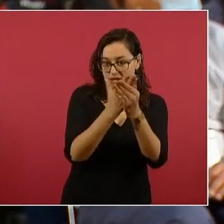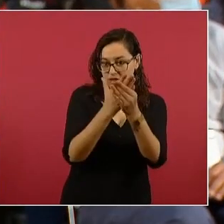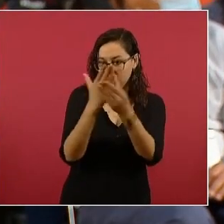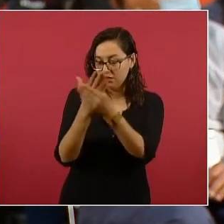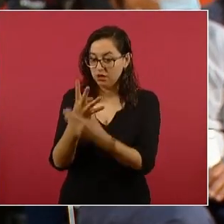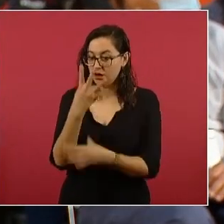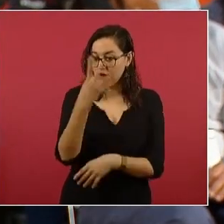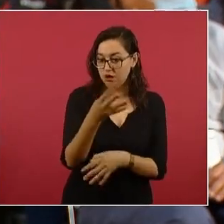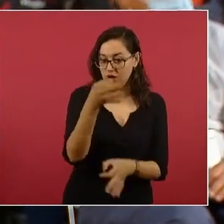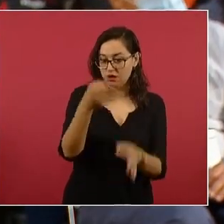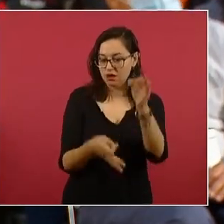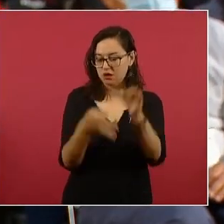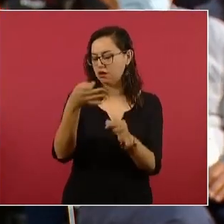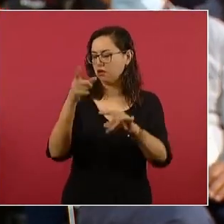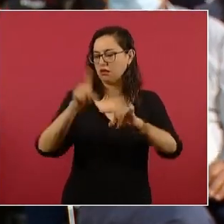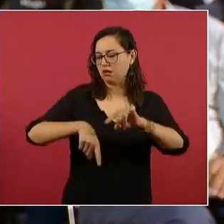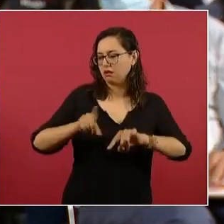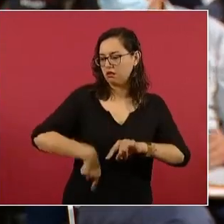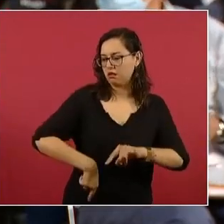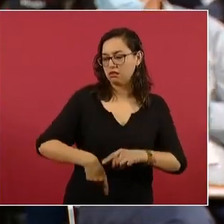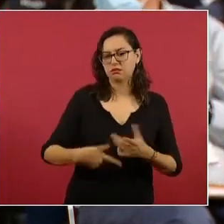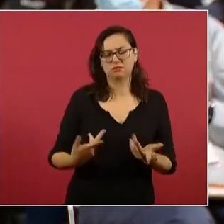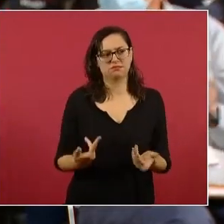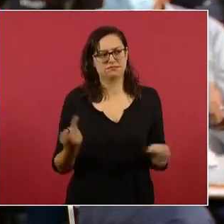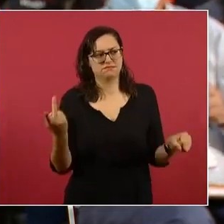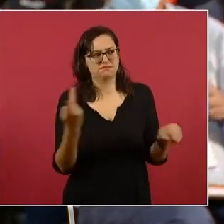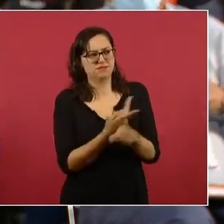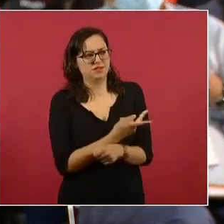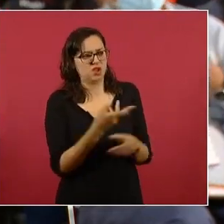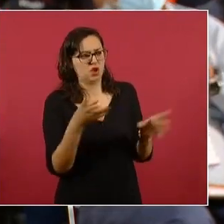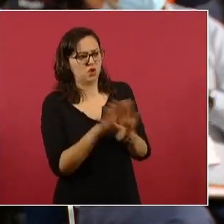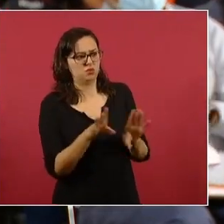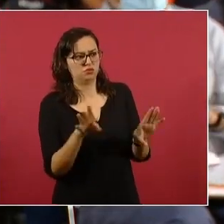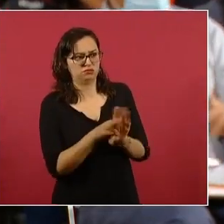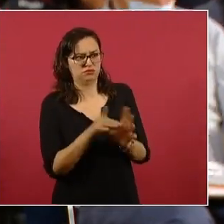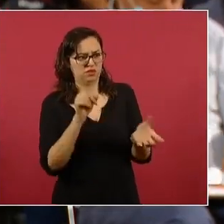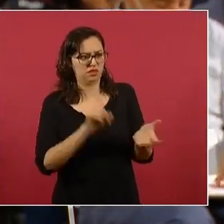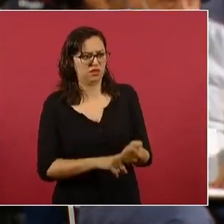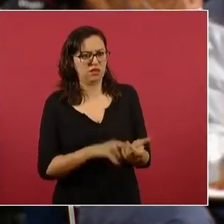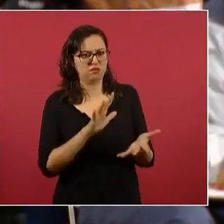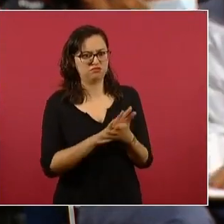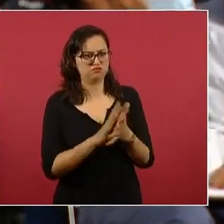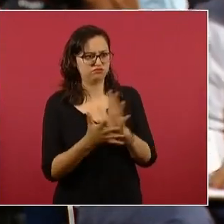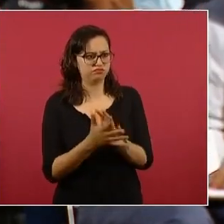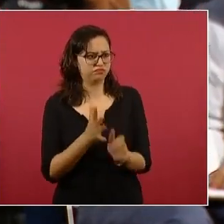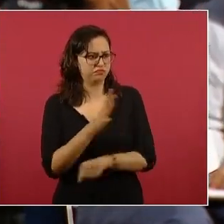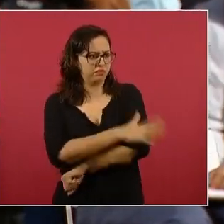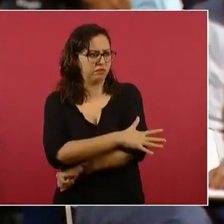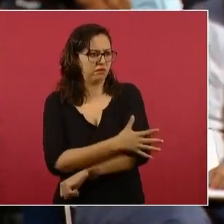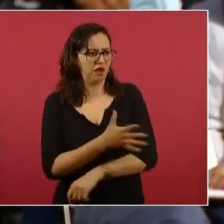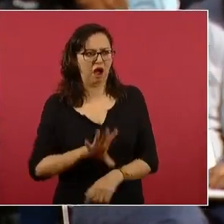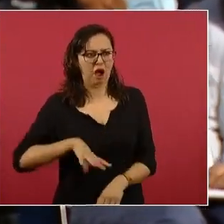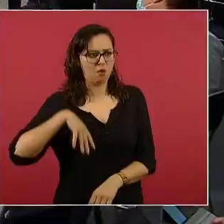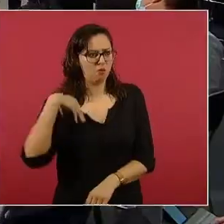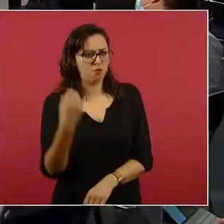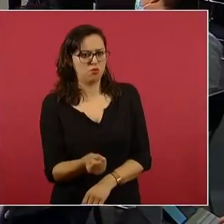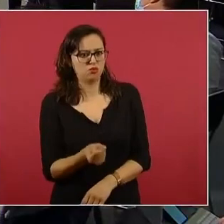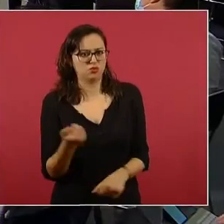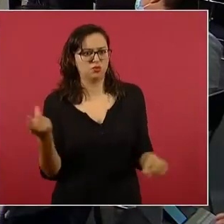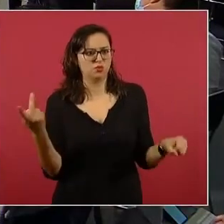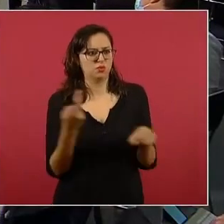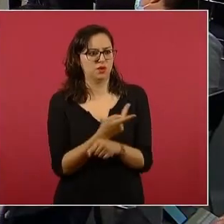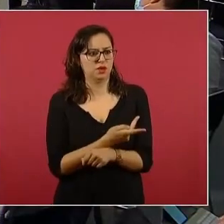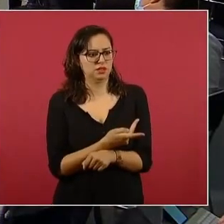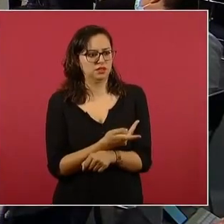4 querellas. Aquí la pregunta, presidente, es si esto no sería tráfico de influencias y abuso de poder por parte del magistrado